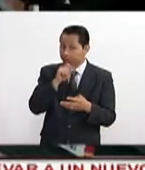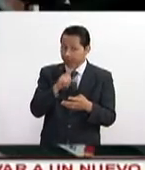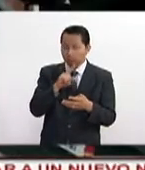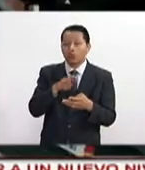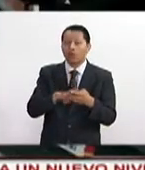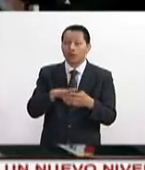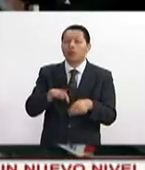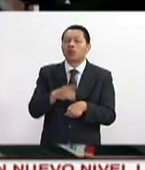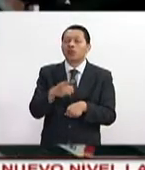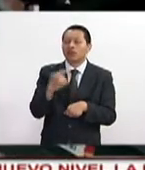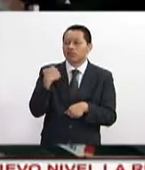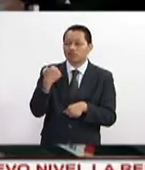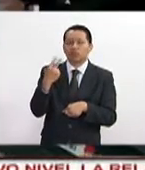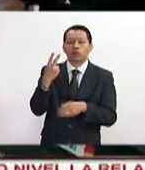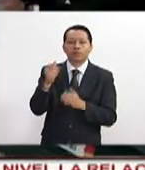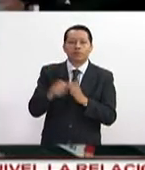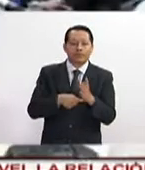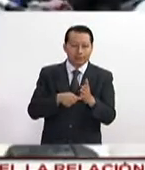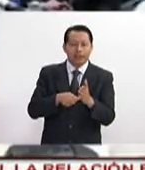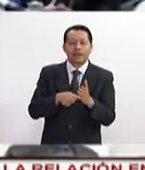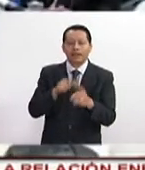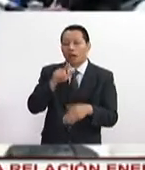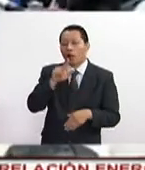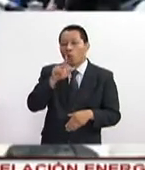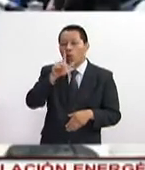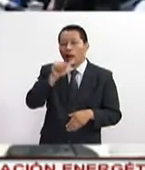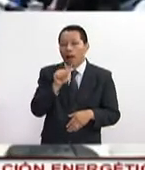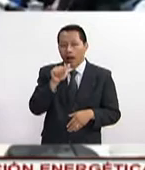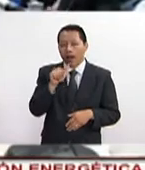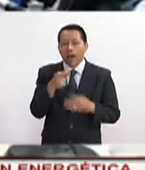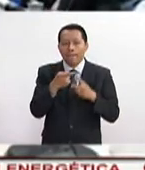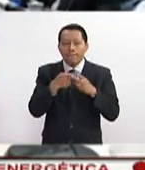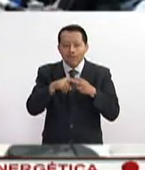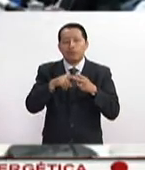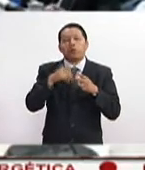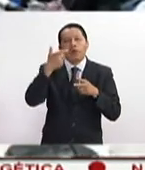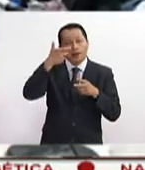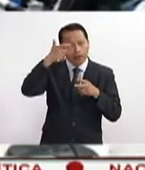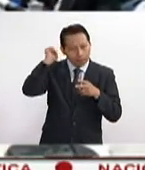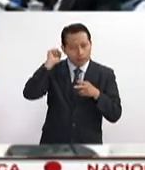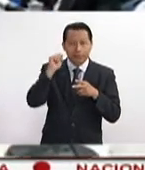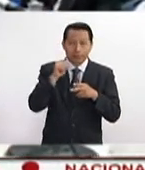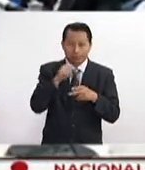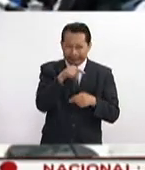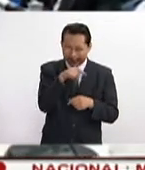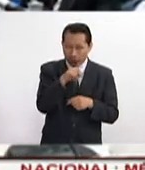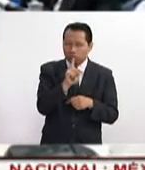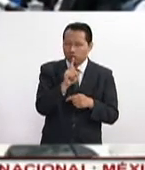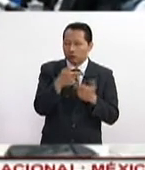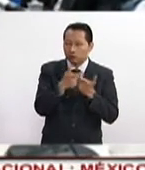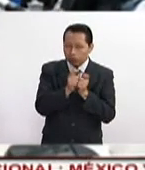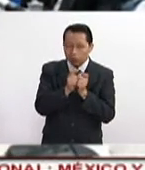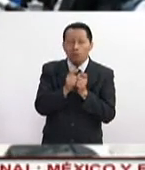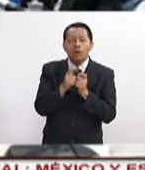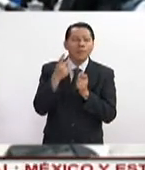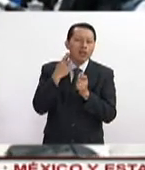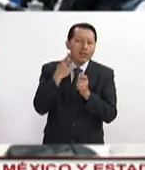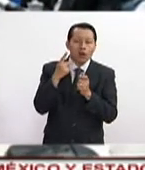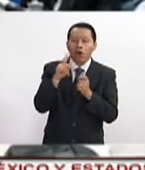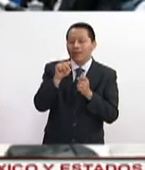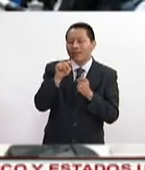que apenas hace unos 2 meses Lula había empezado su campaña, o sea, bueno, no tanto él, pero el Partido de los Trabajadores